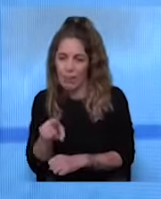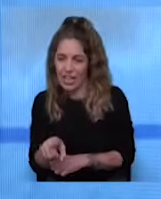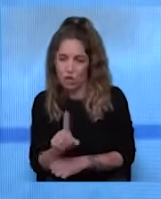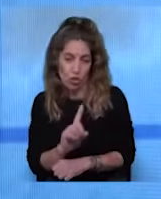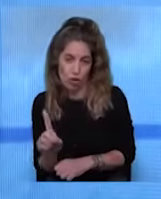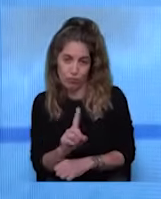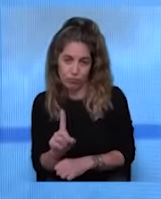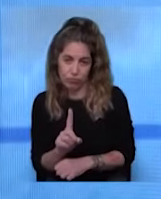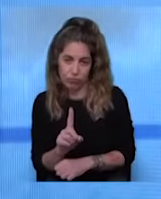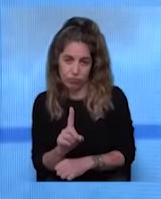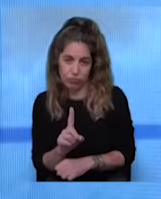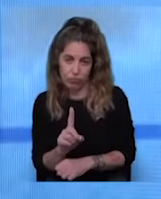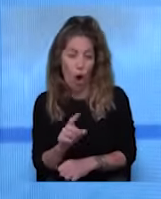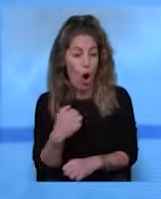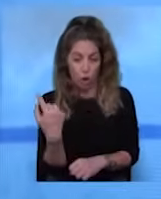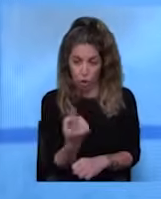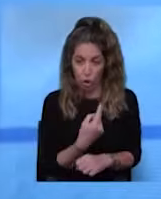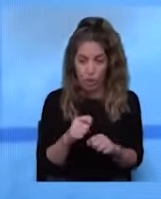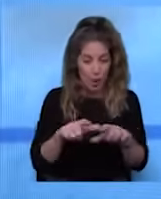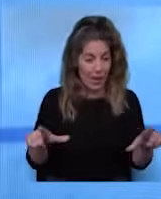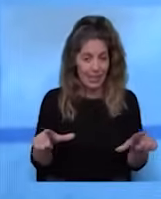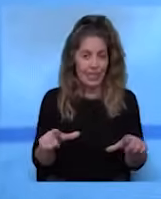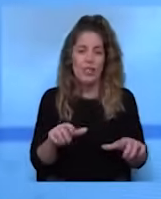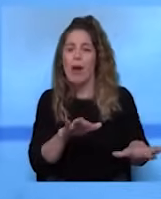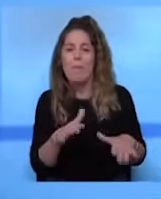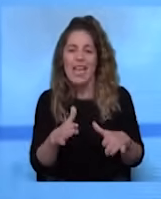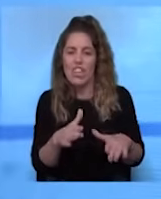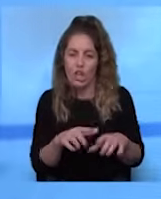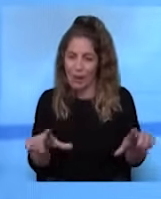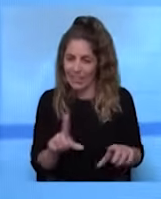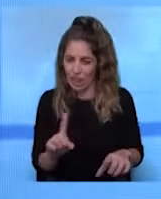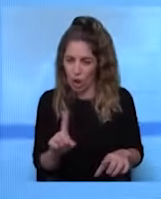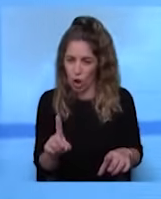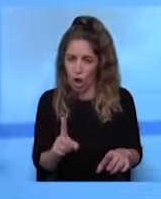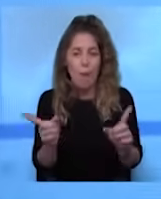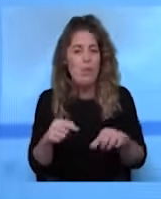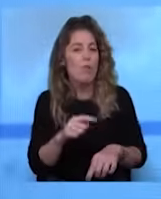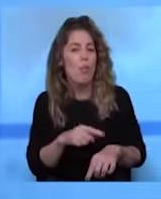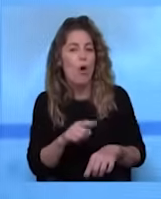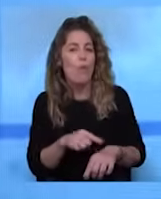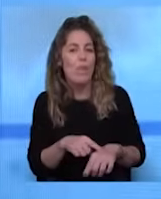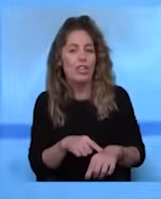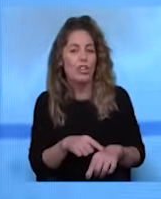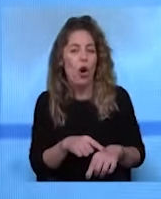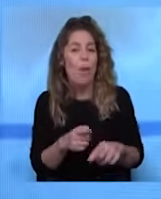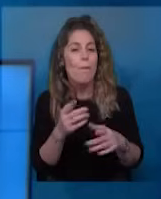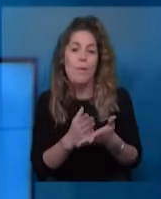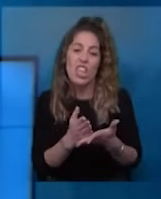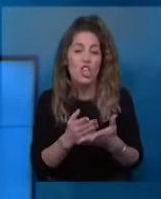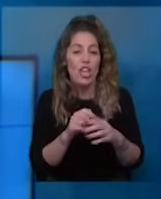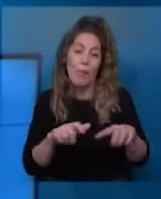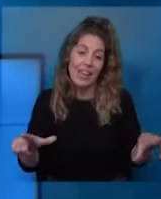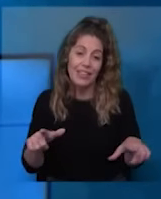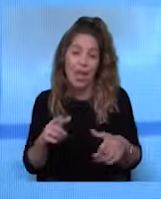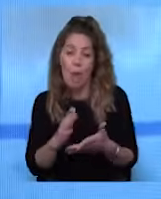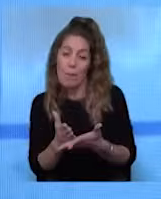corre más Ah o somos tod no se puede ser medio transparente porque en el mismo momento que uno es medio transparente es medio opaco claro es